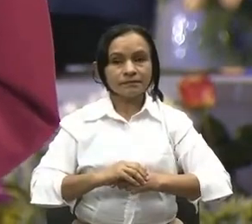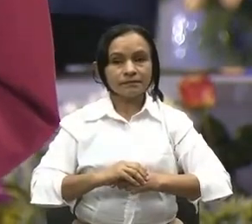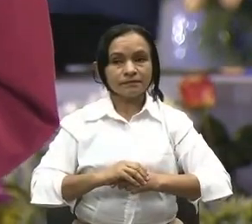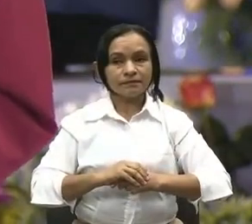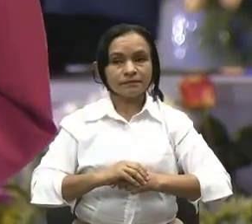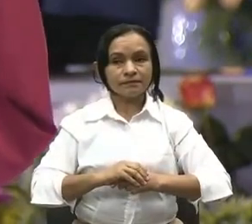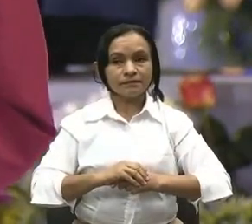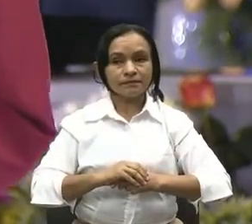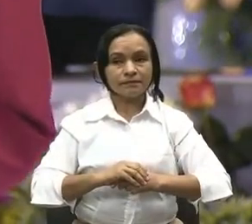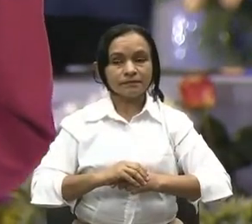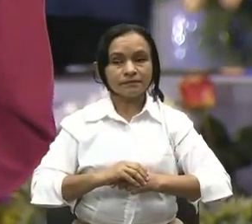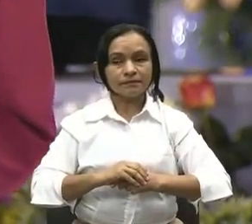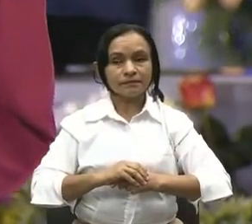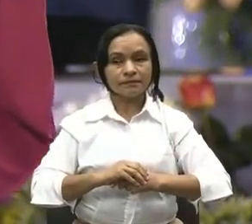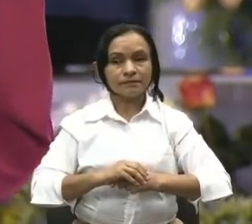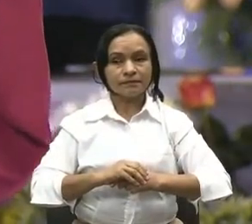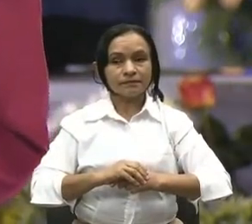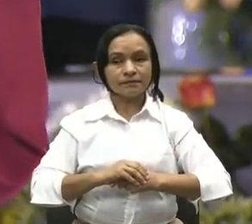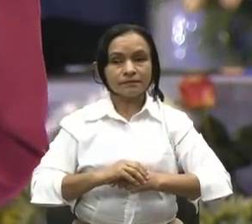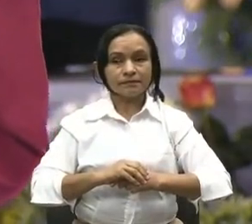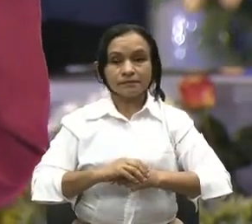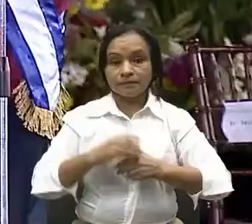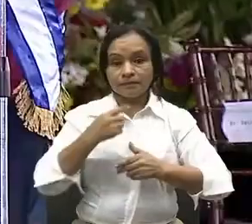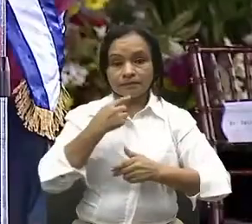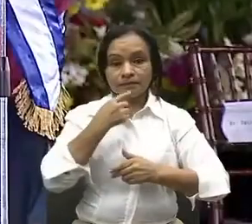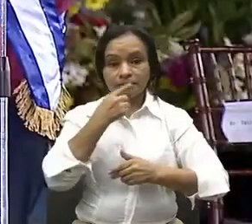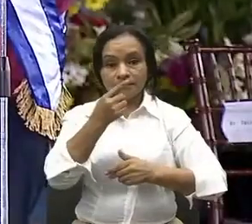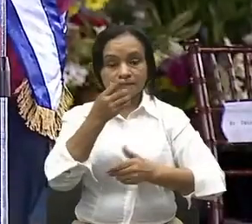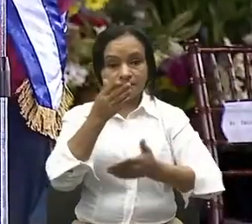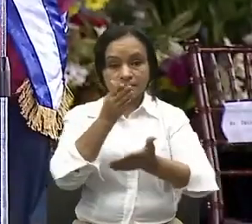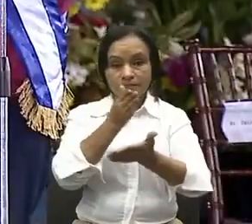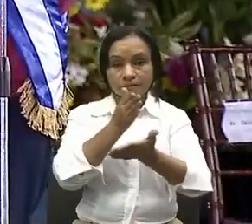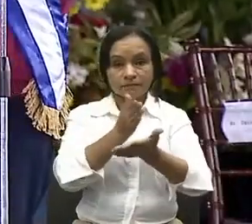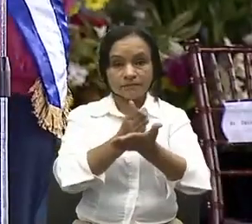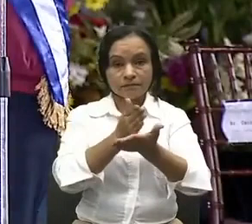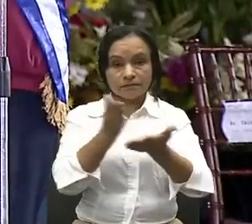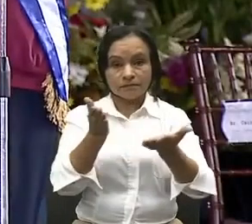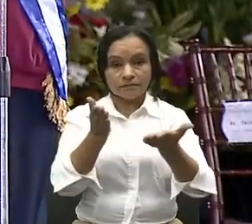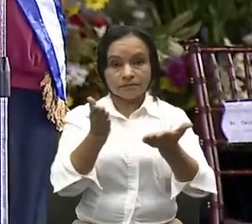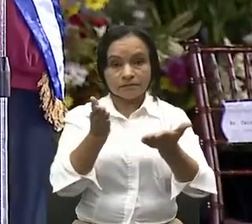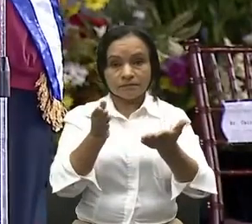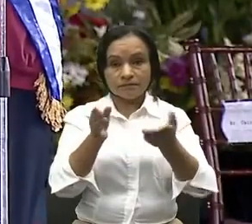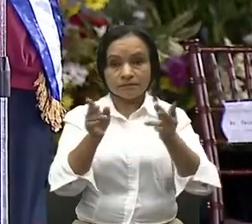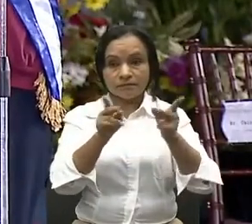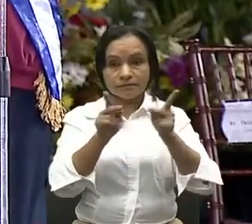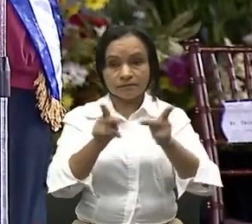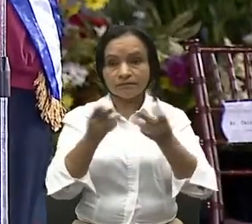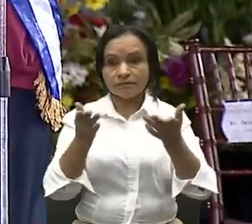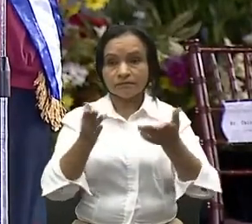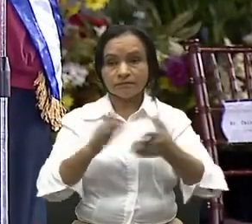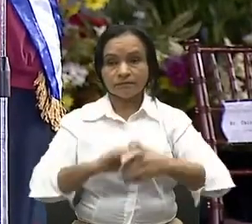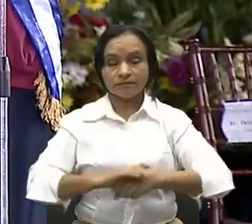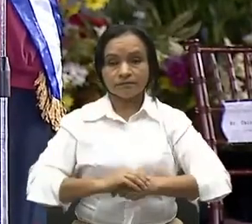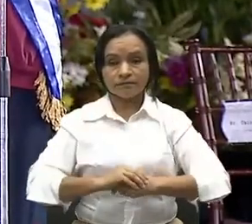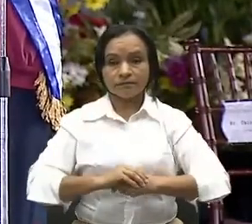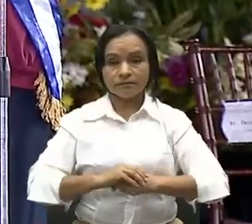Obama de repente pues tomó decisiones que sorprendieron al mundo.